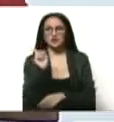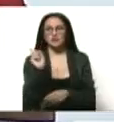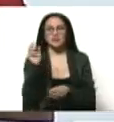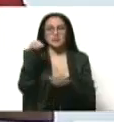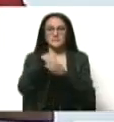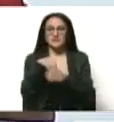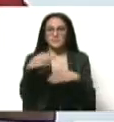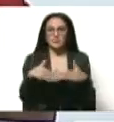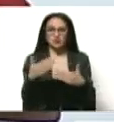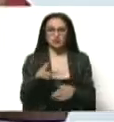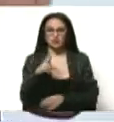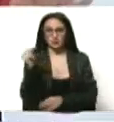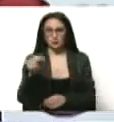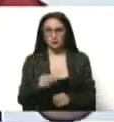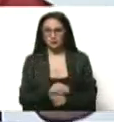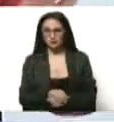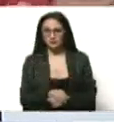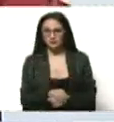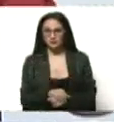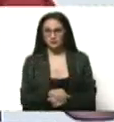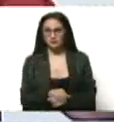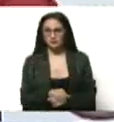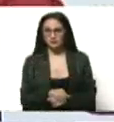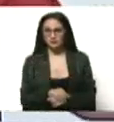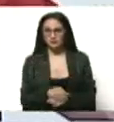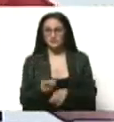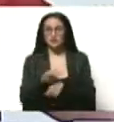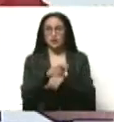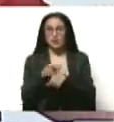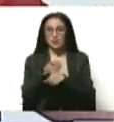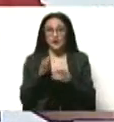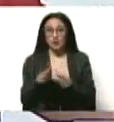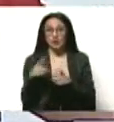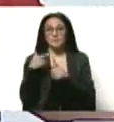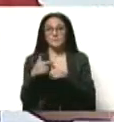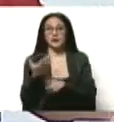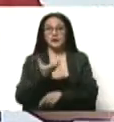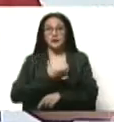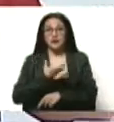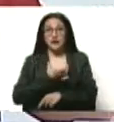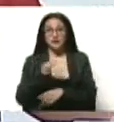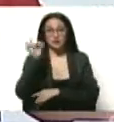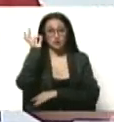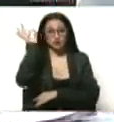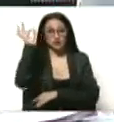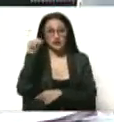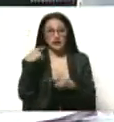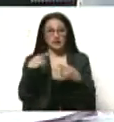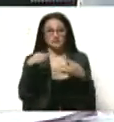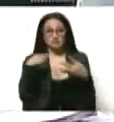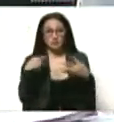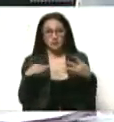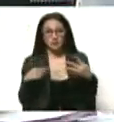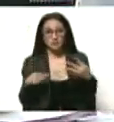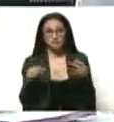proceso. Es válido para gobernadores y alcaldes, concejales y legisladores